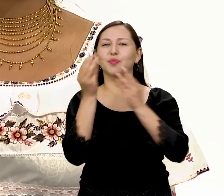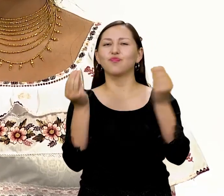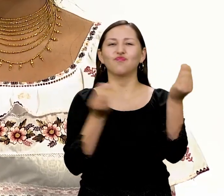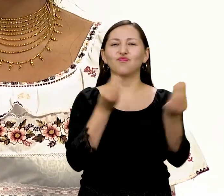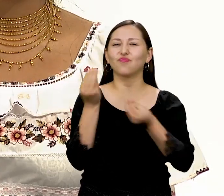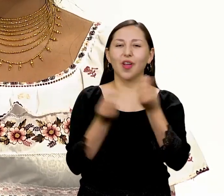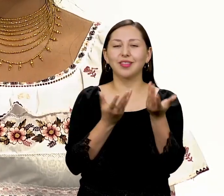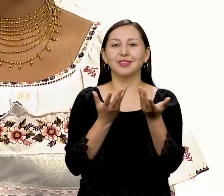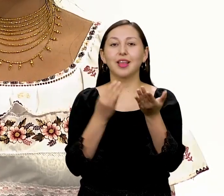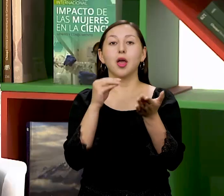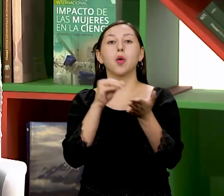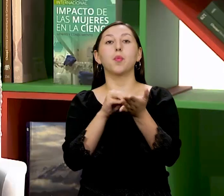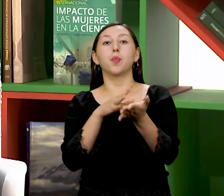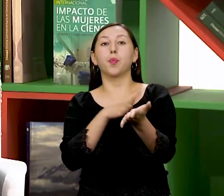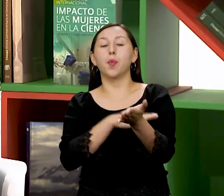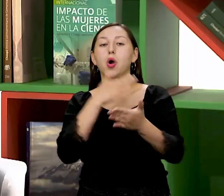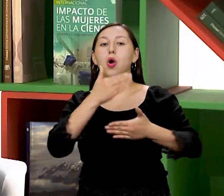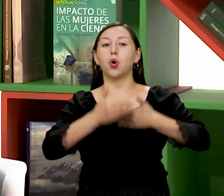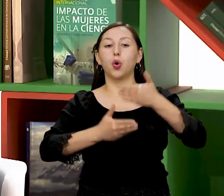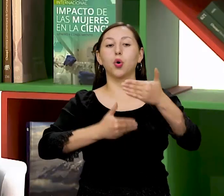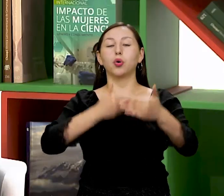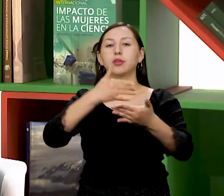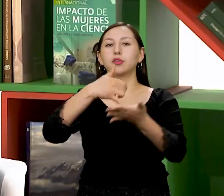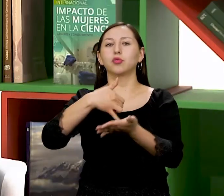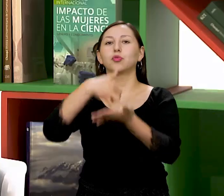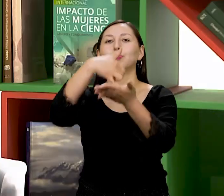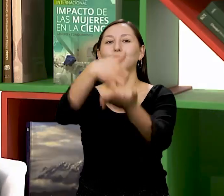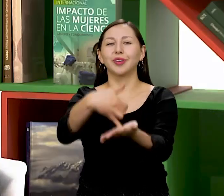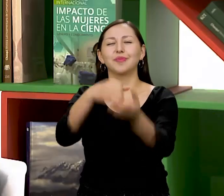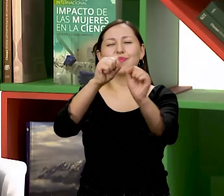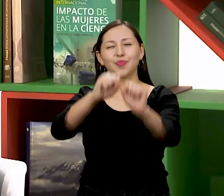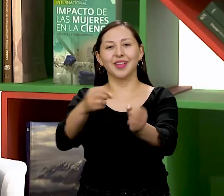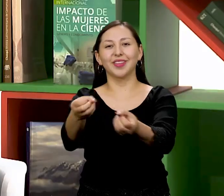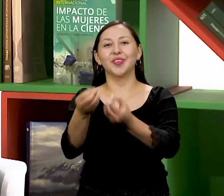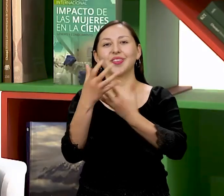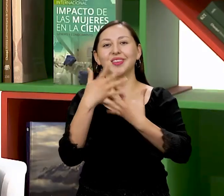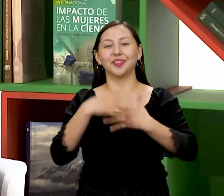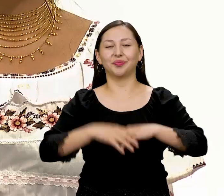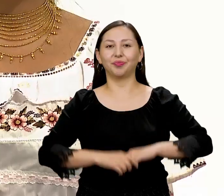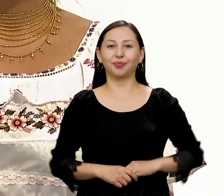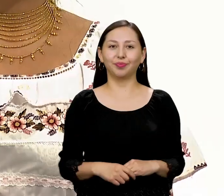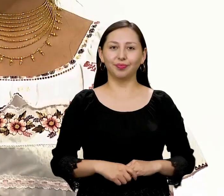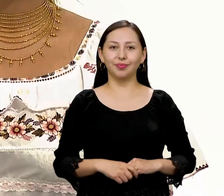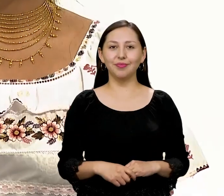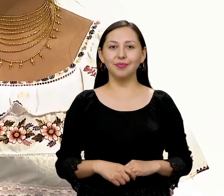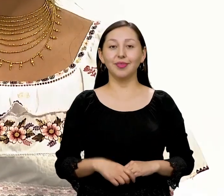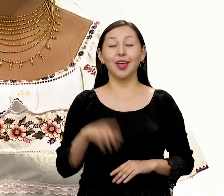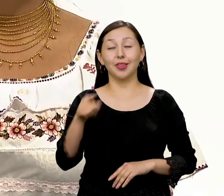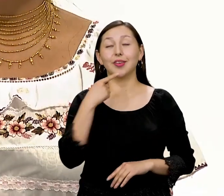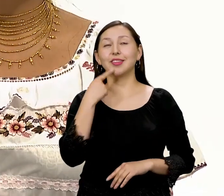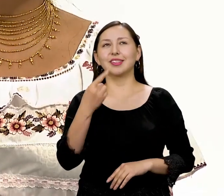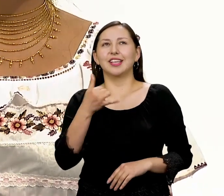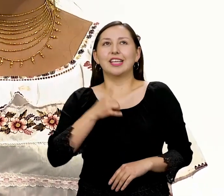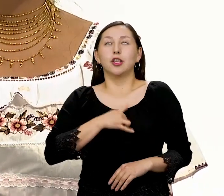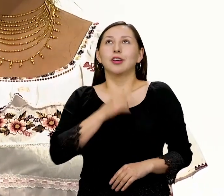¿Cuál fue este proceso para que ahora obtengas este reconocimiento? ¿Quién es Janet Bonilla? Si me preguntas quién es Janet